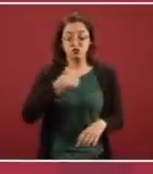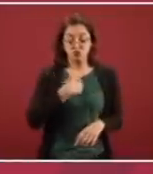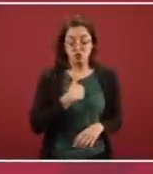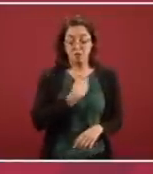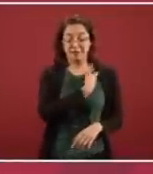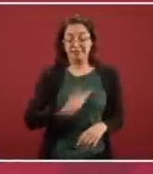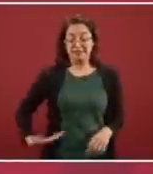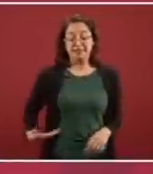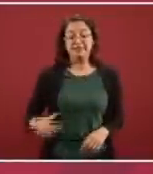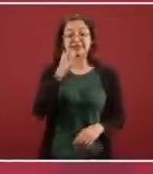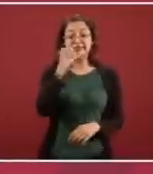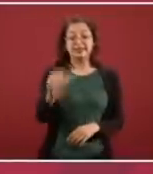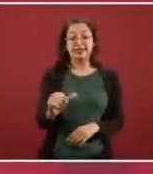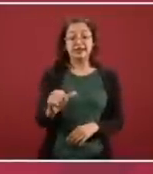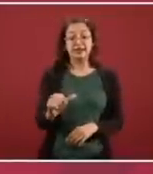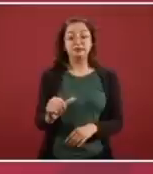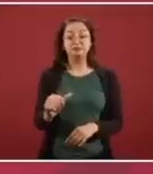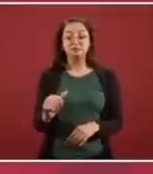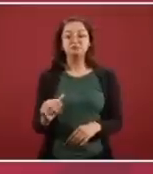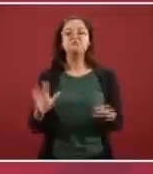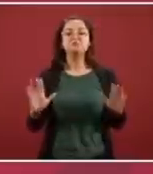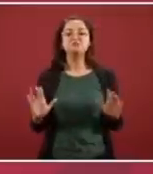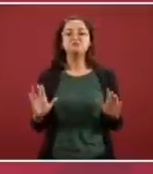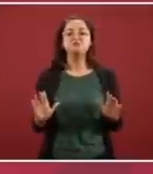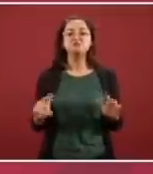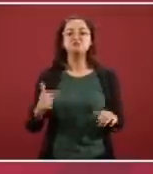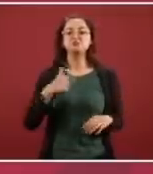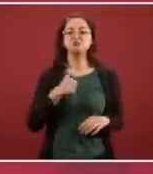presidente, podría estar